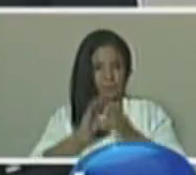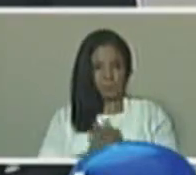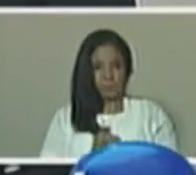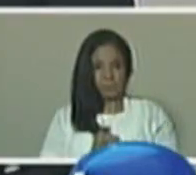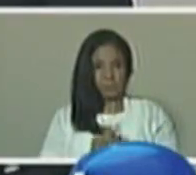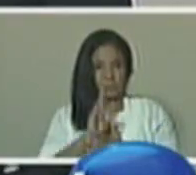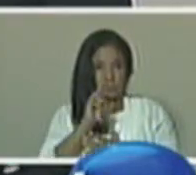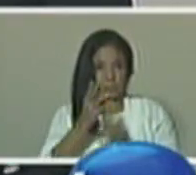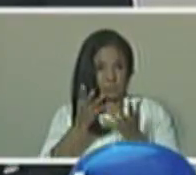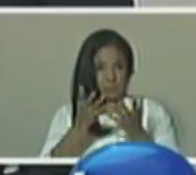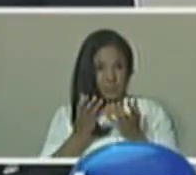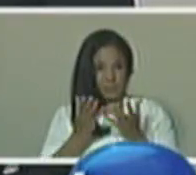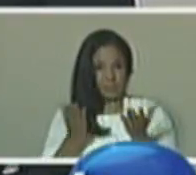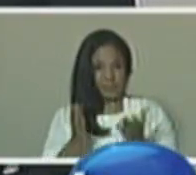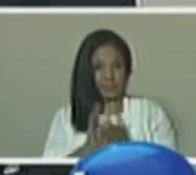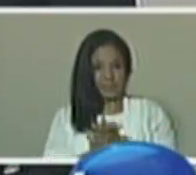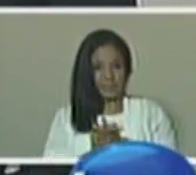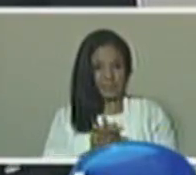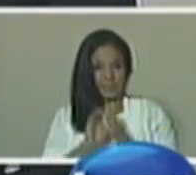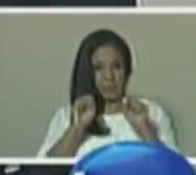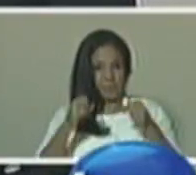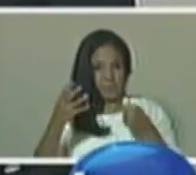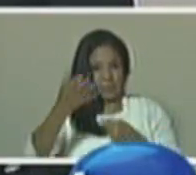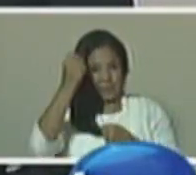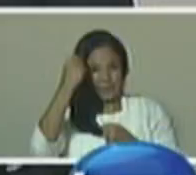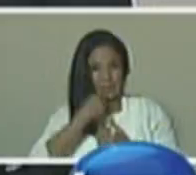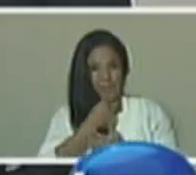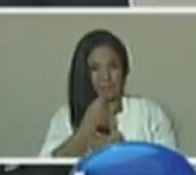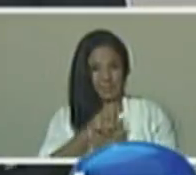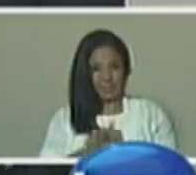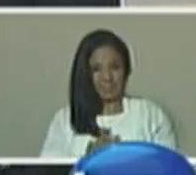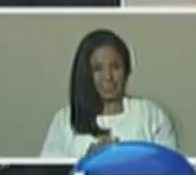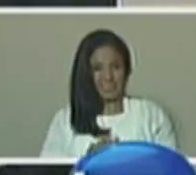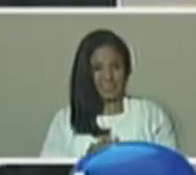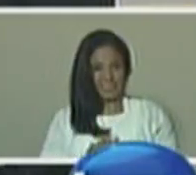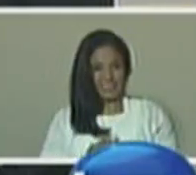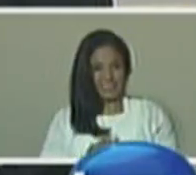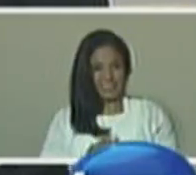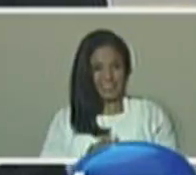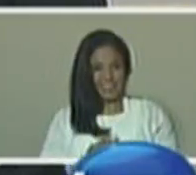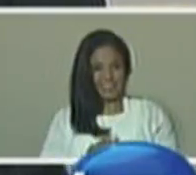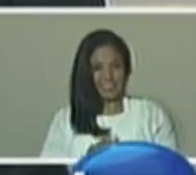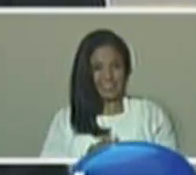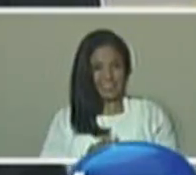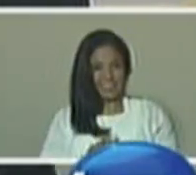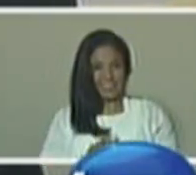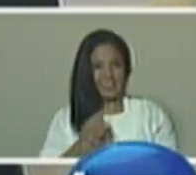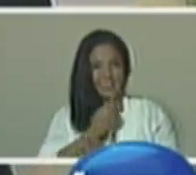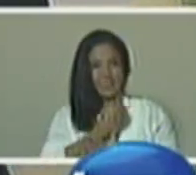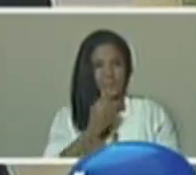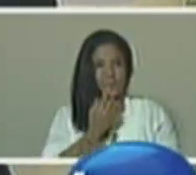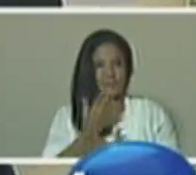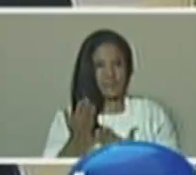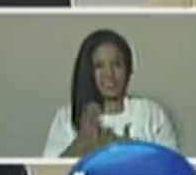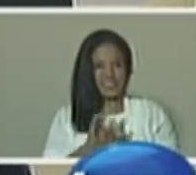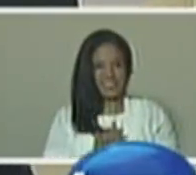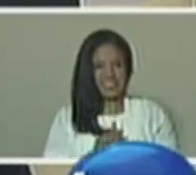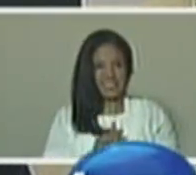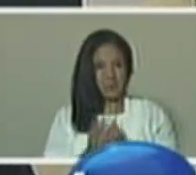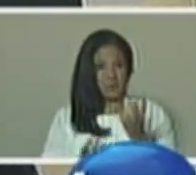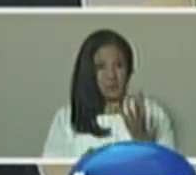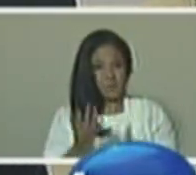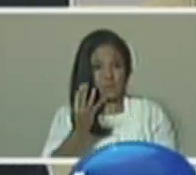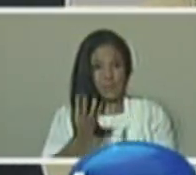ustedes quieran dejarnos saber quiénes ustedes creen que debe ganar. ¡Oh! Eso es ponerle